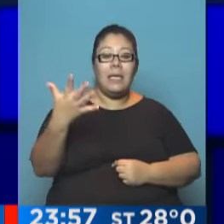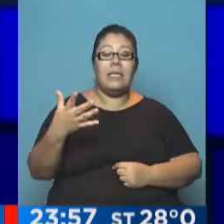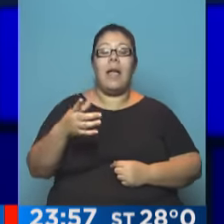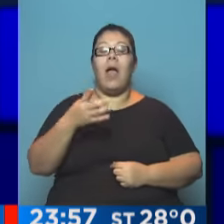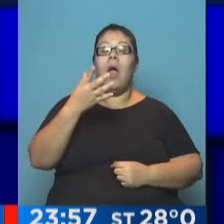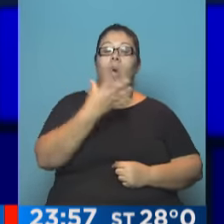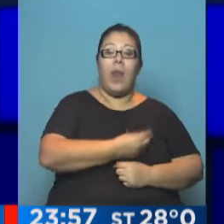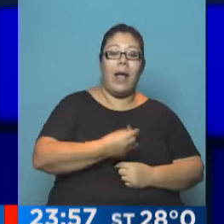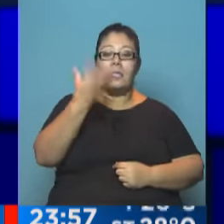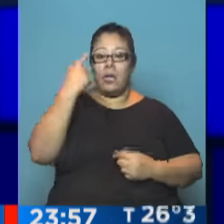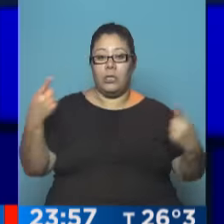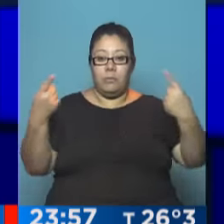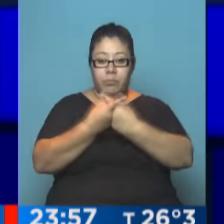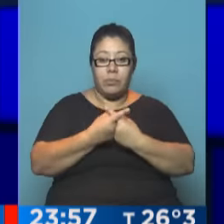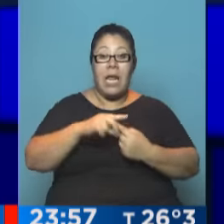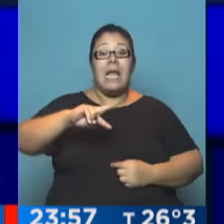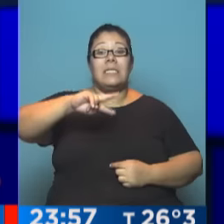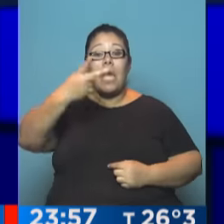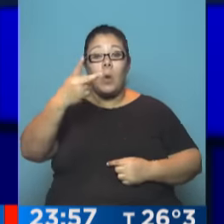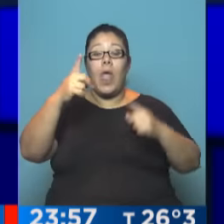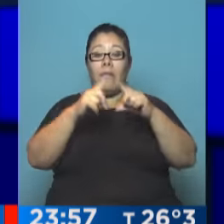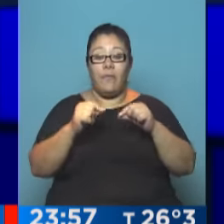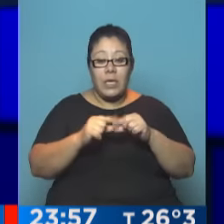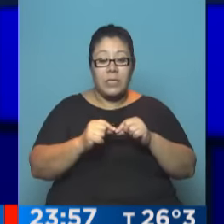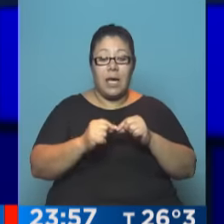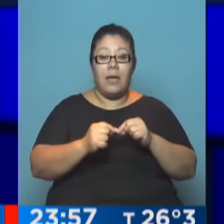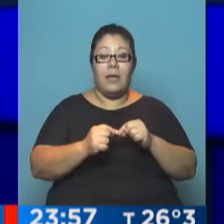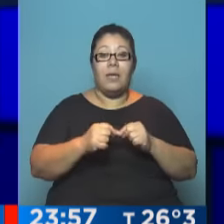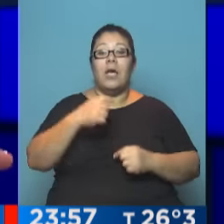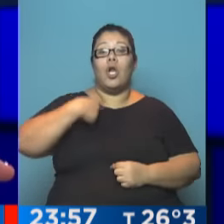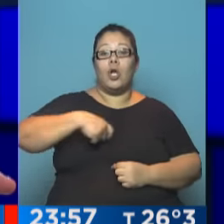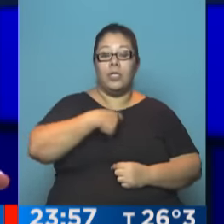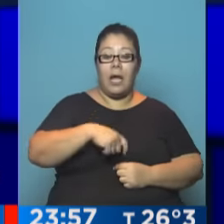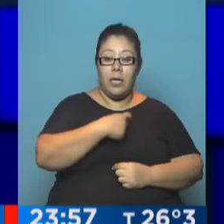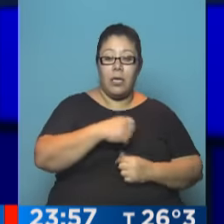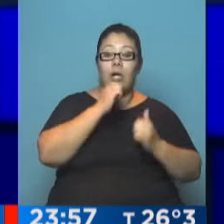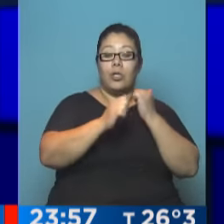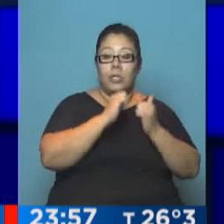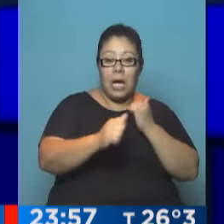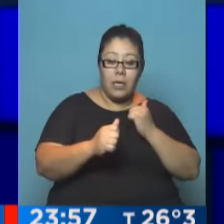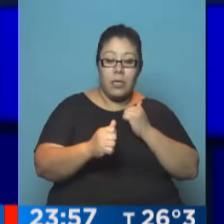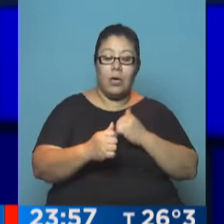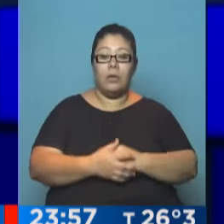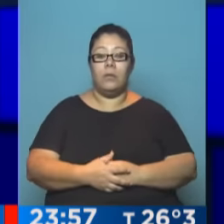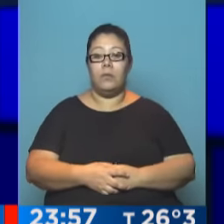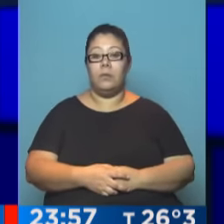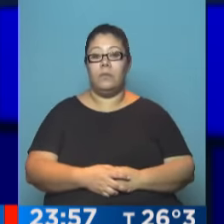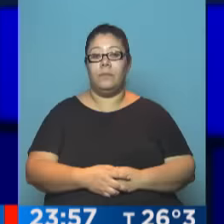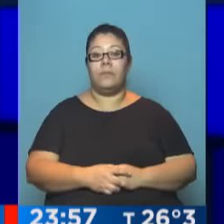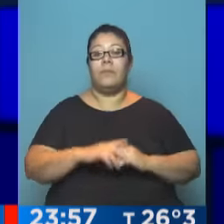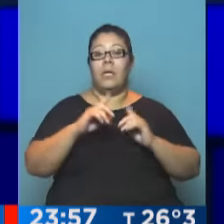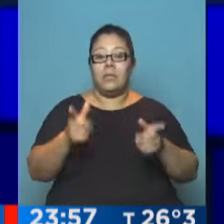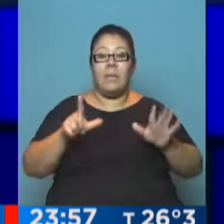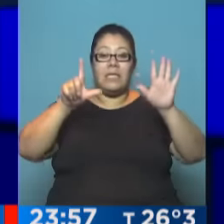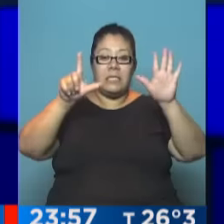Lorenzo, Central Newell's va a ser en la segunda fecha nada más del fútbol argentino, en la sexta River y Boca, y además Estudiantes Gimnasia en la